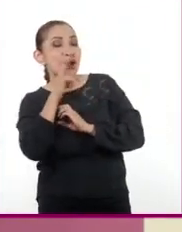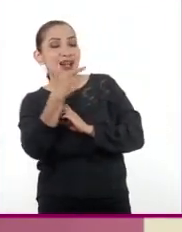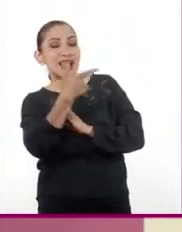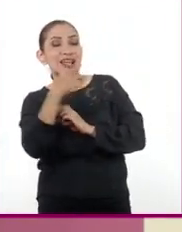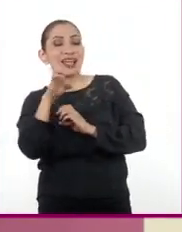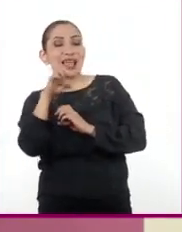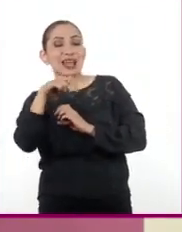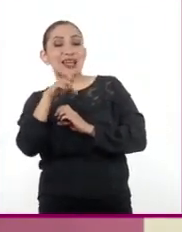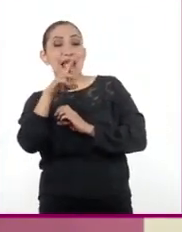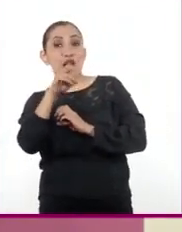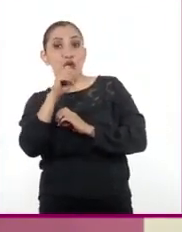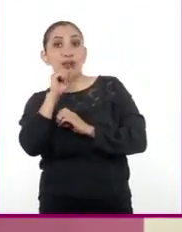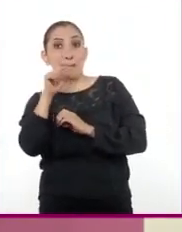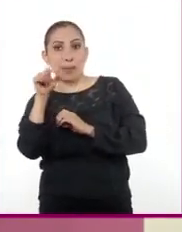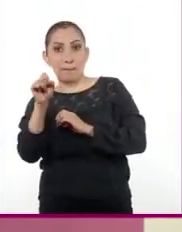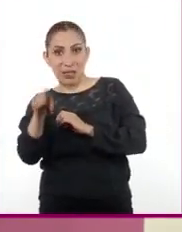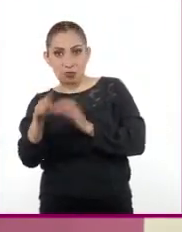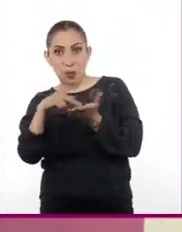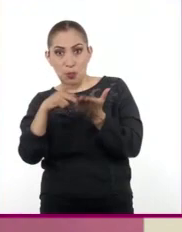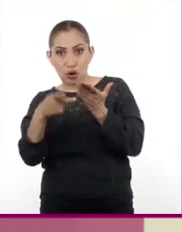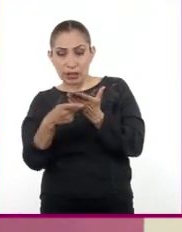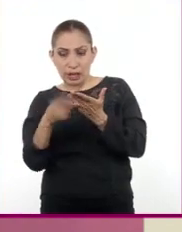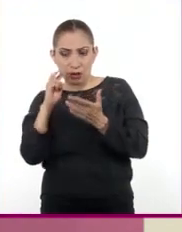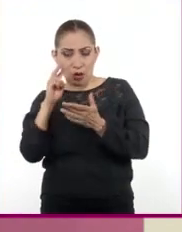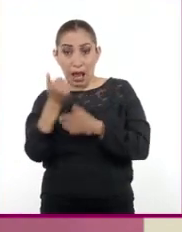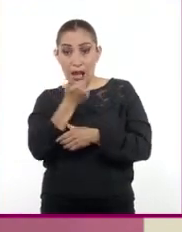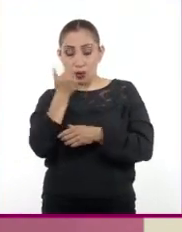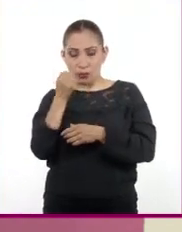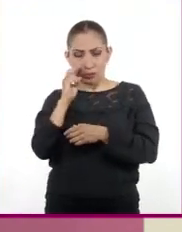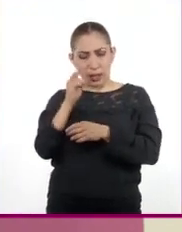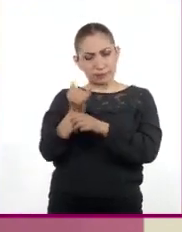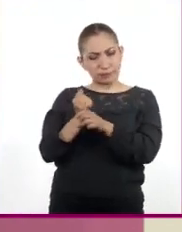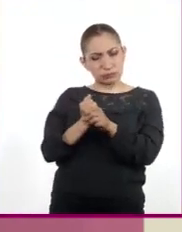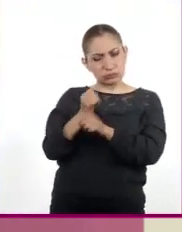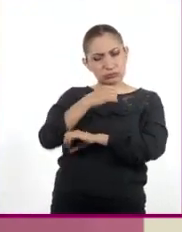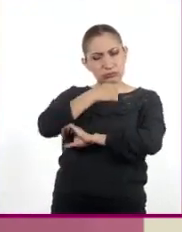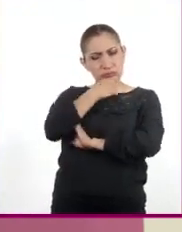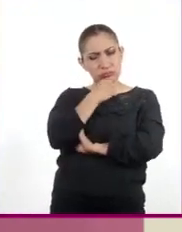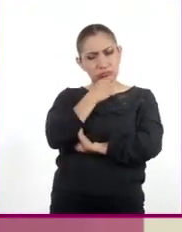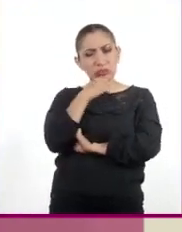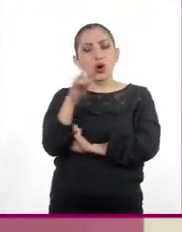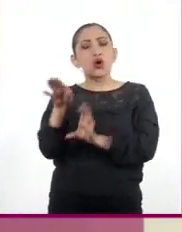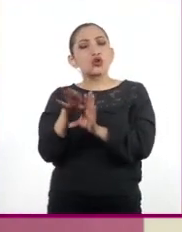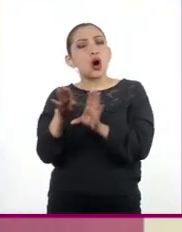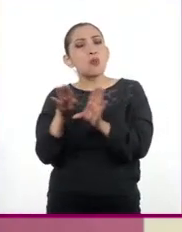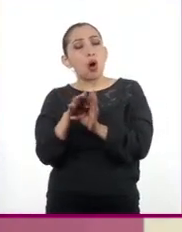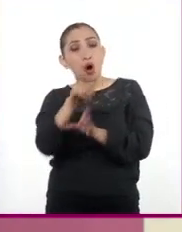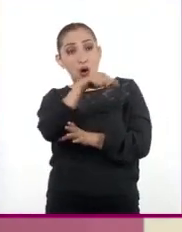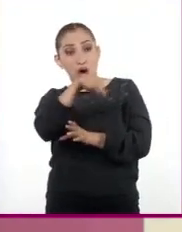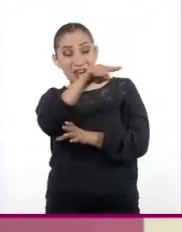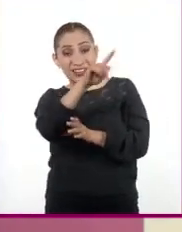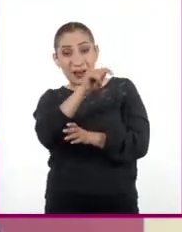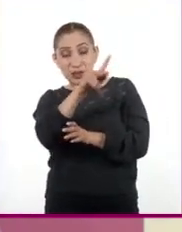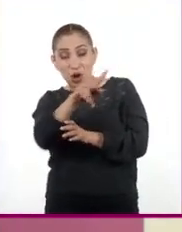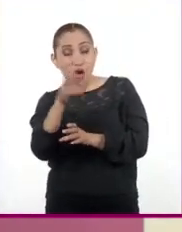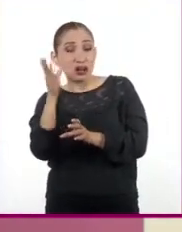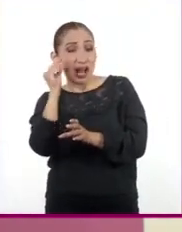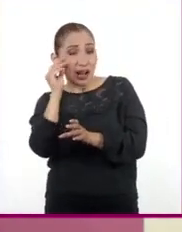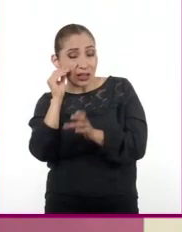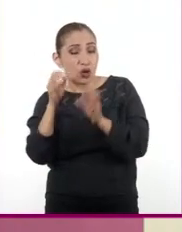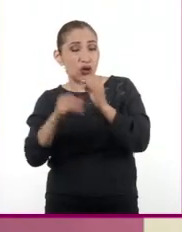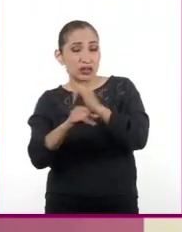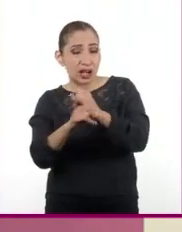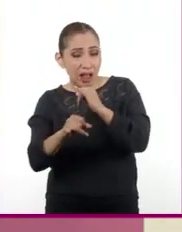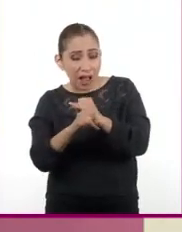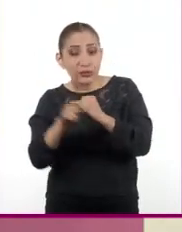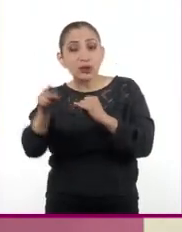género va a ser muy importante en este tipo de proyectos donde los estudiantes van a investigar cómo es que los medios, ¿no?, tratan a